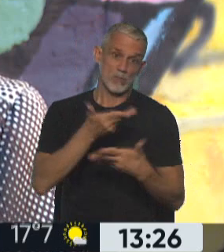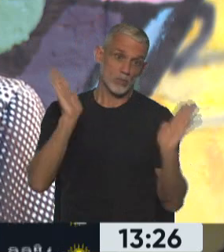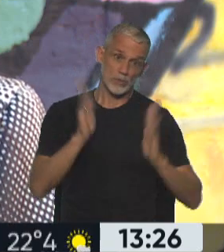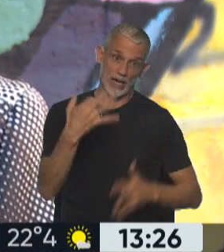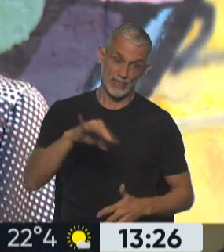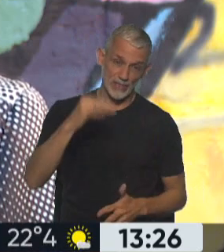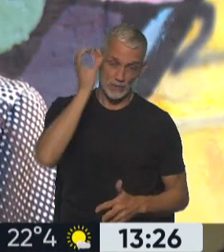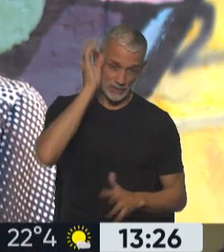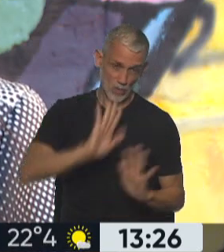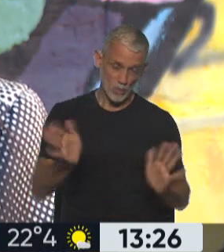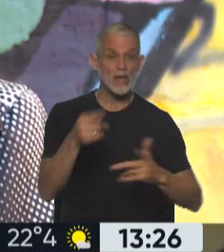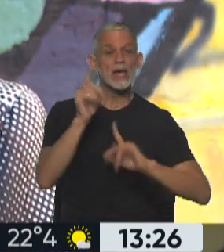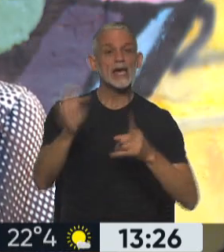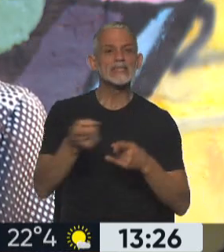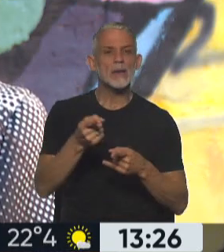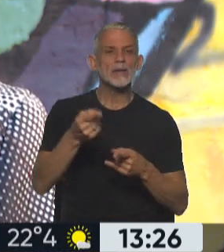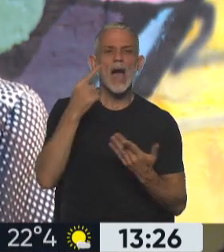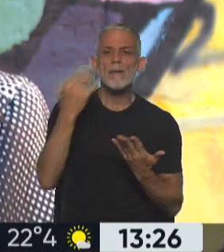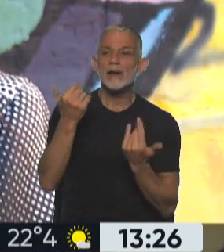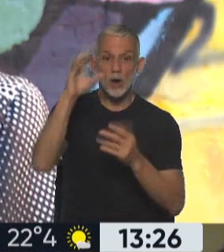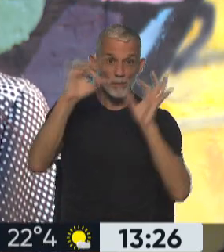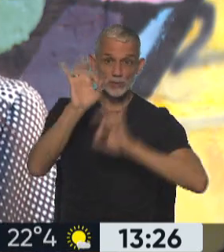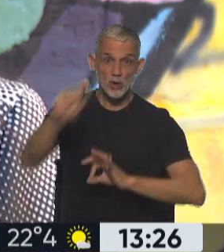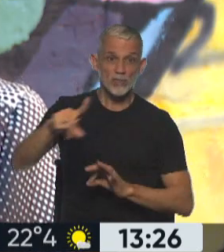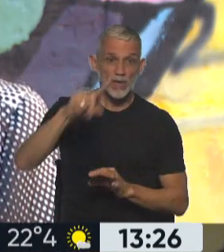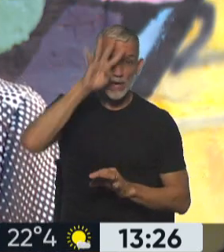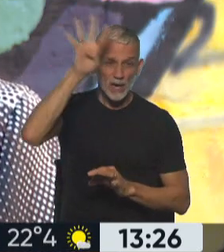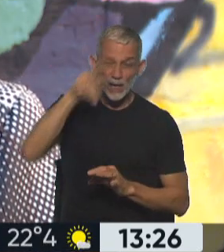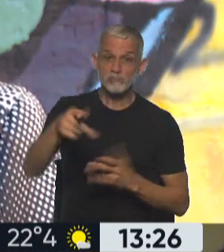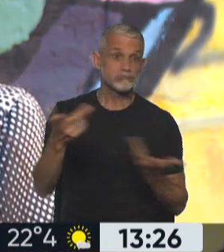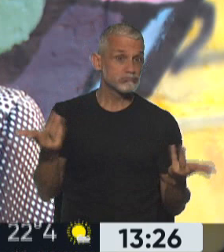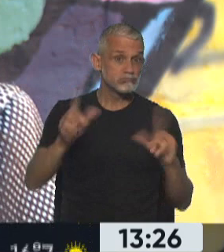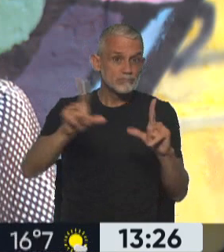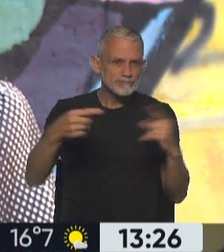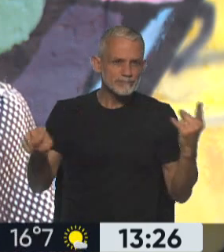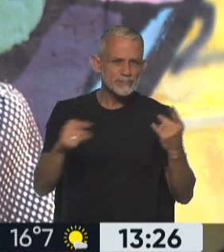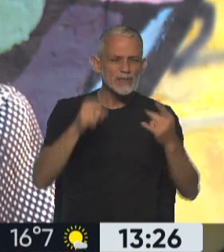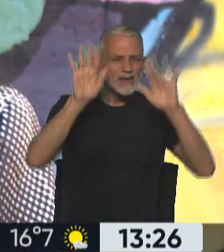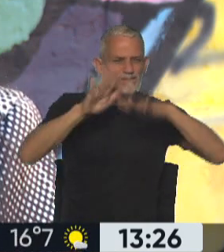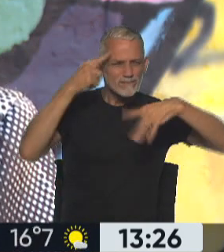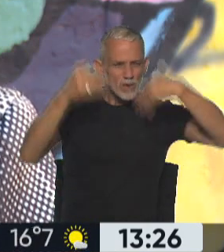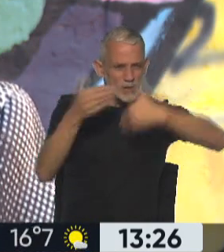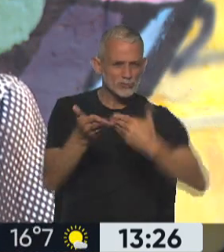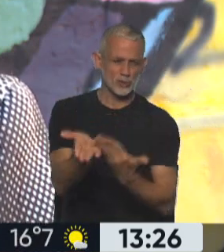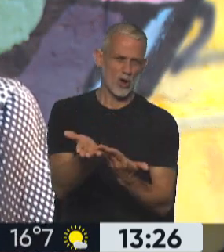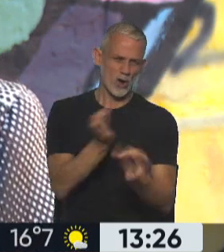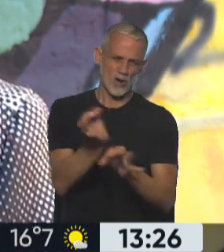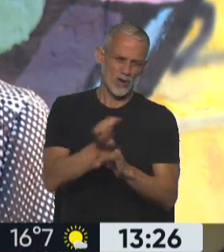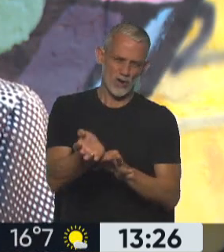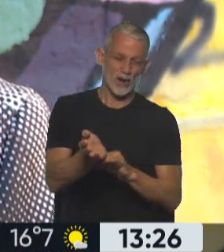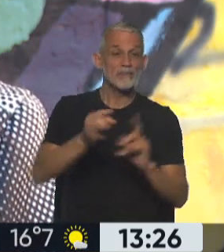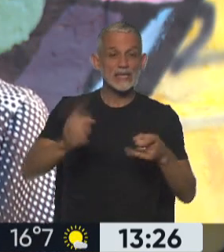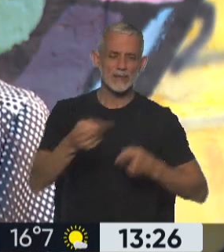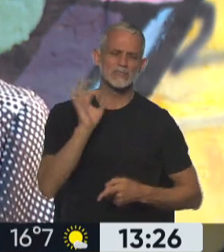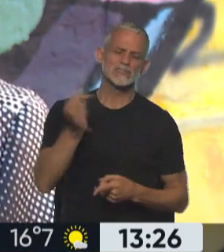también tener la voz de los pueblos indígenas en ese medio cuestiones de formación y capacitación pero también